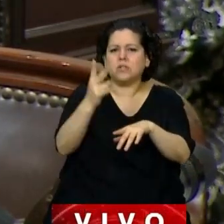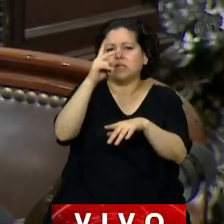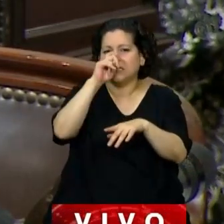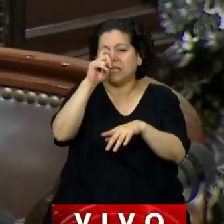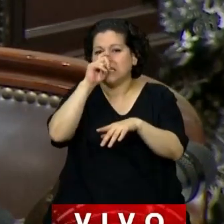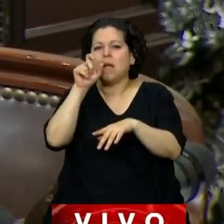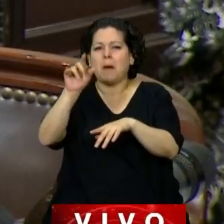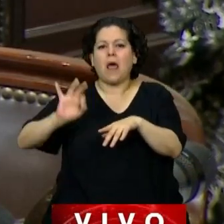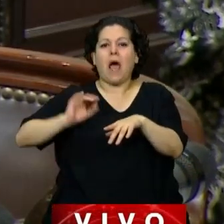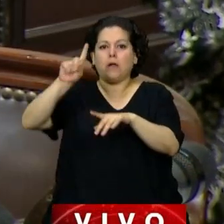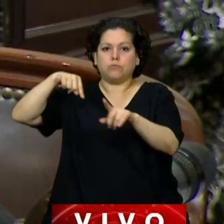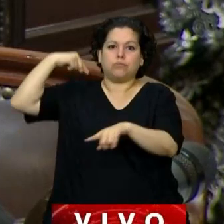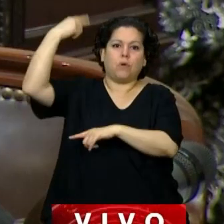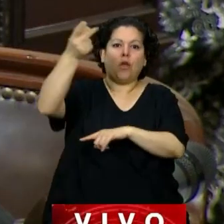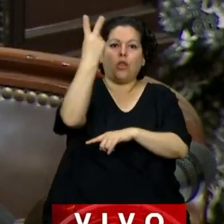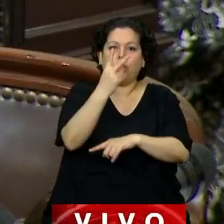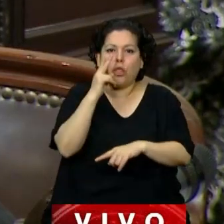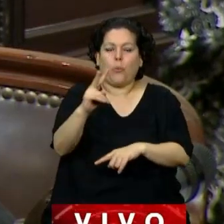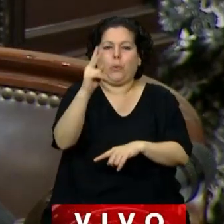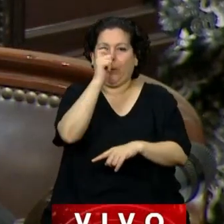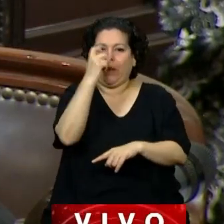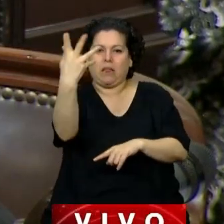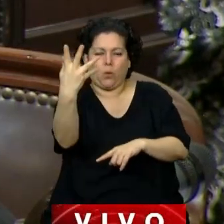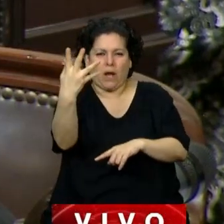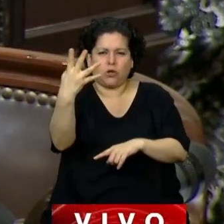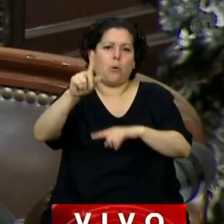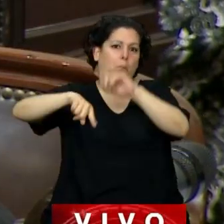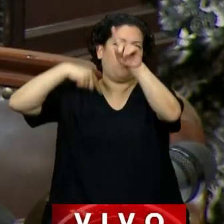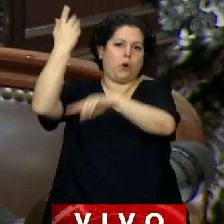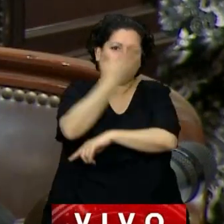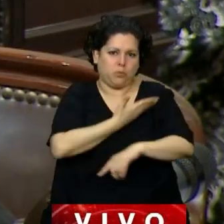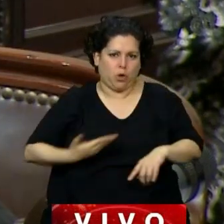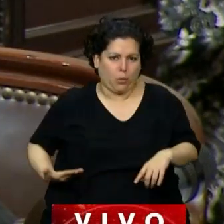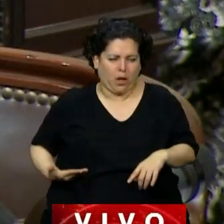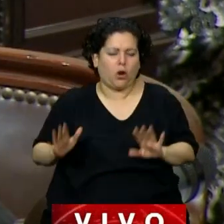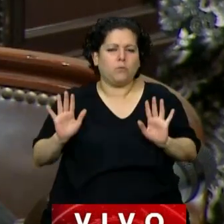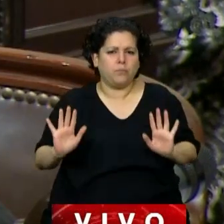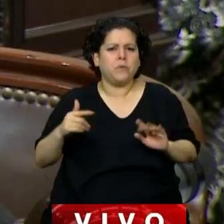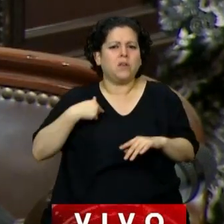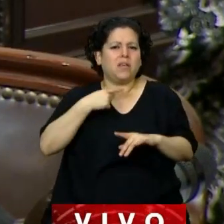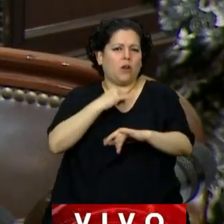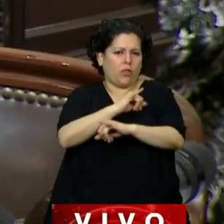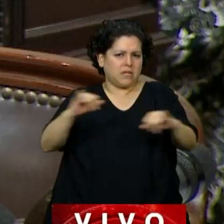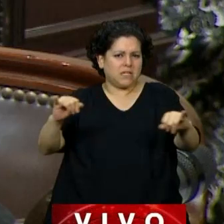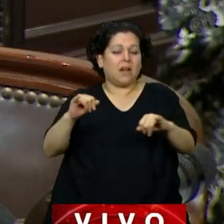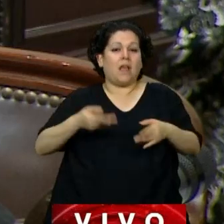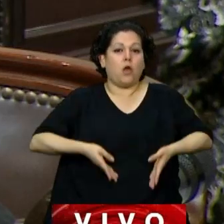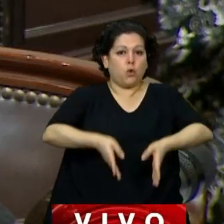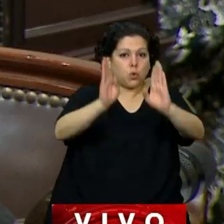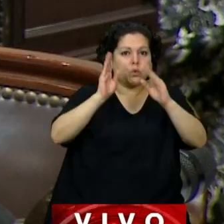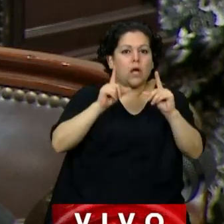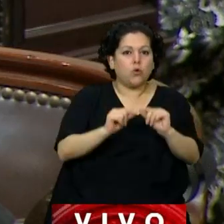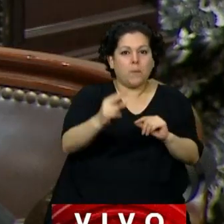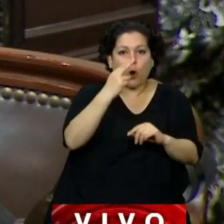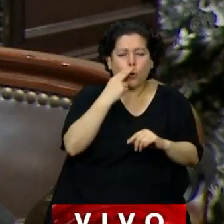sea, para el próximo gobierno. Quiero decirles, porque vivo en el norte, que la Ruta 11 está destruida, que